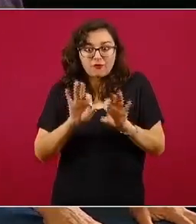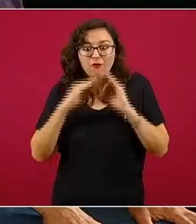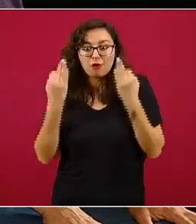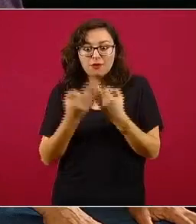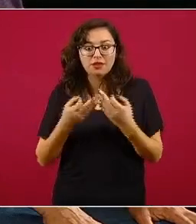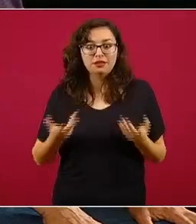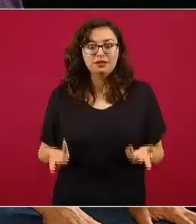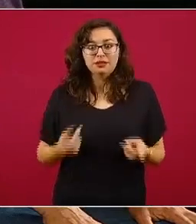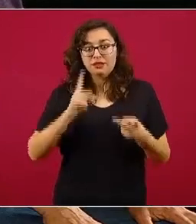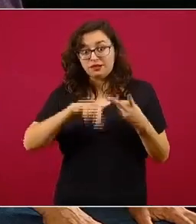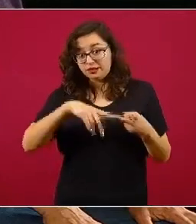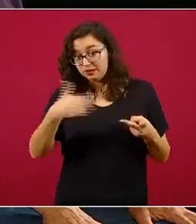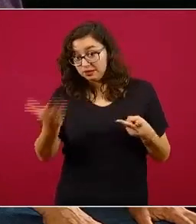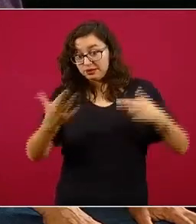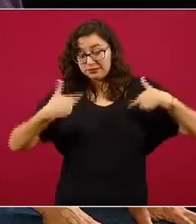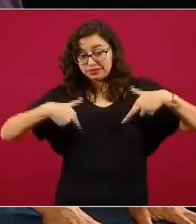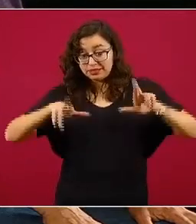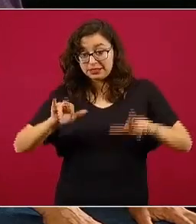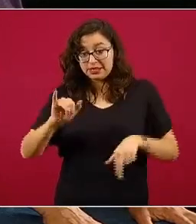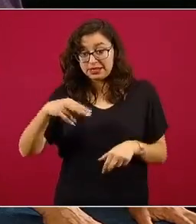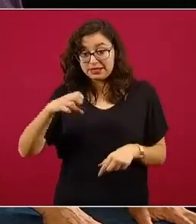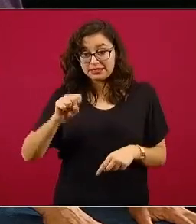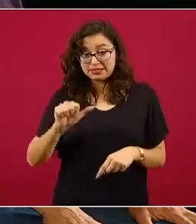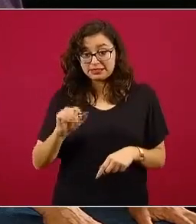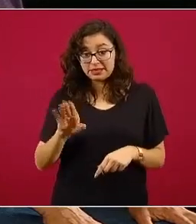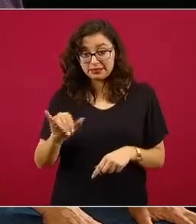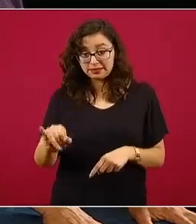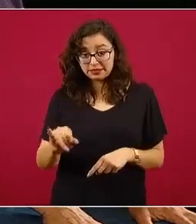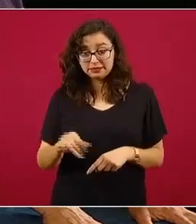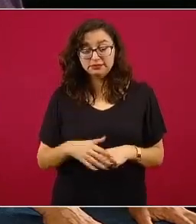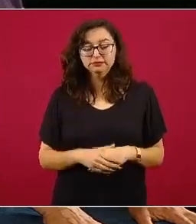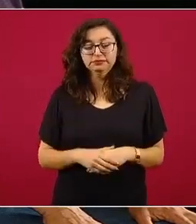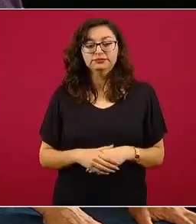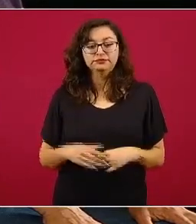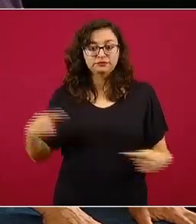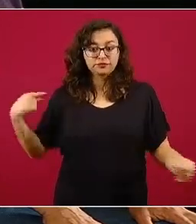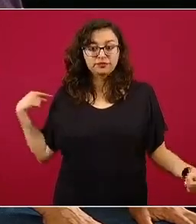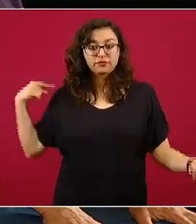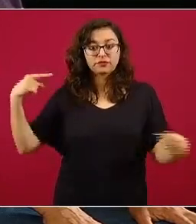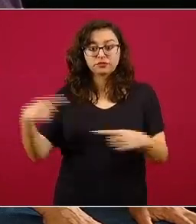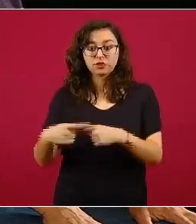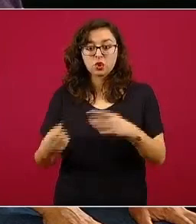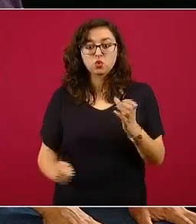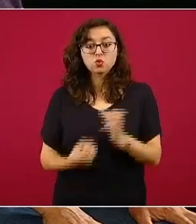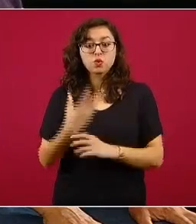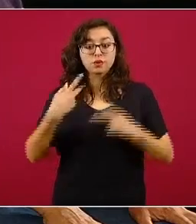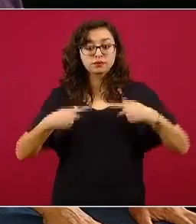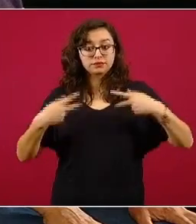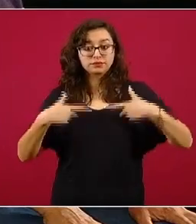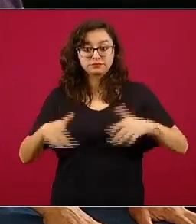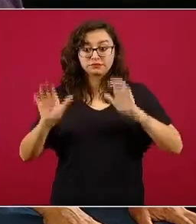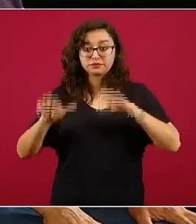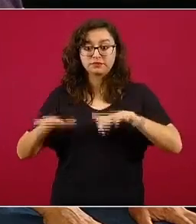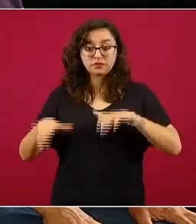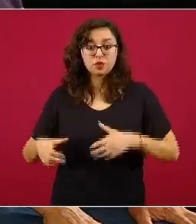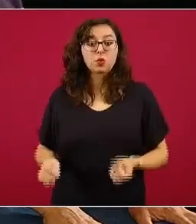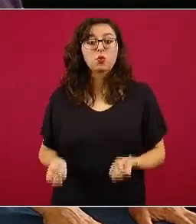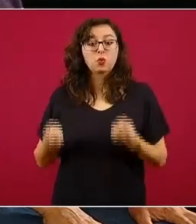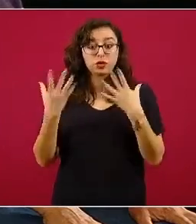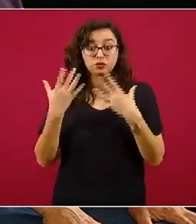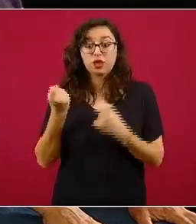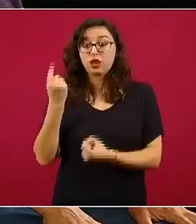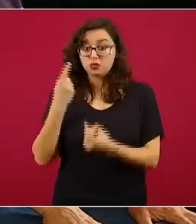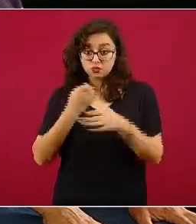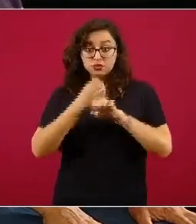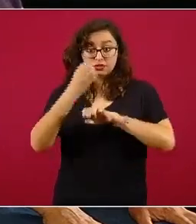permite el representante del INSABI, ¿cómo van al momento las contrataciones de nuevo personal, cantidades, estados que ya tienen